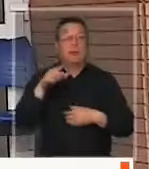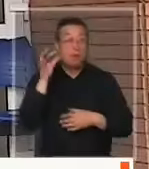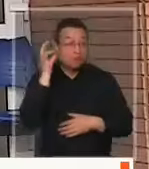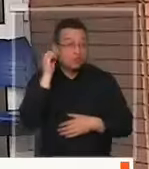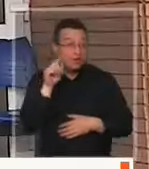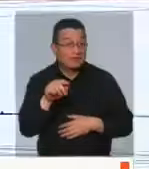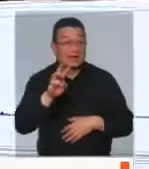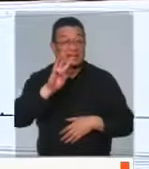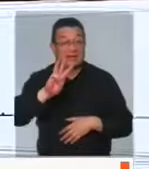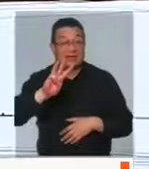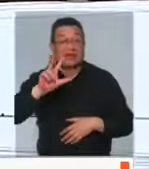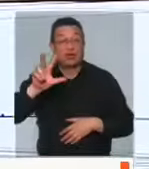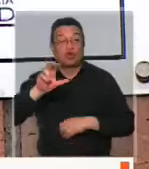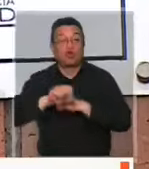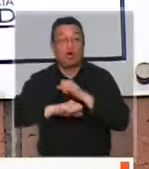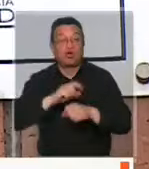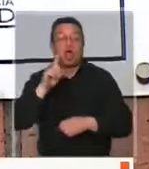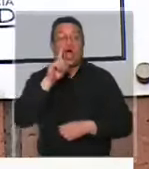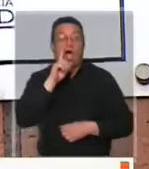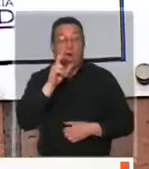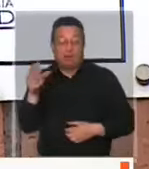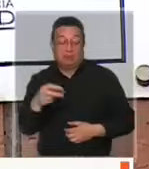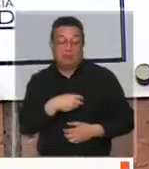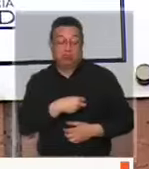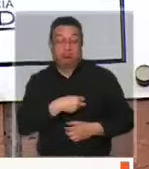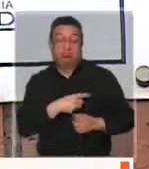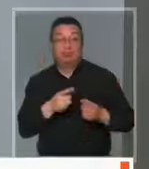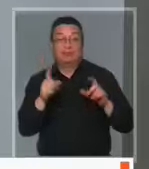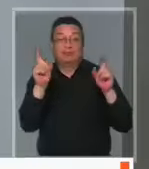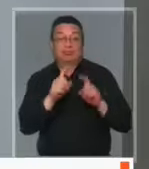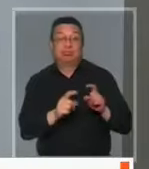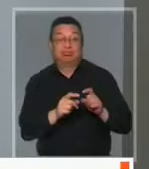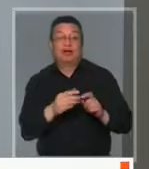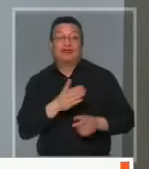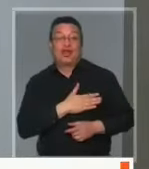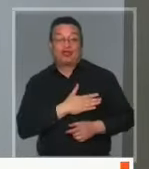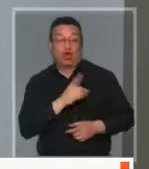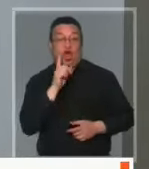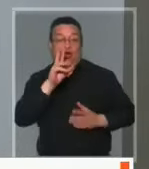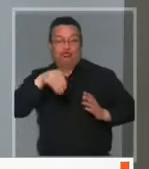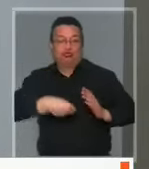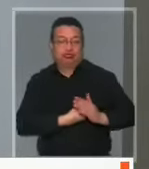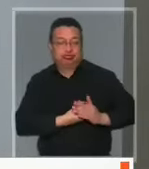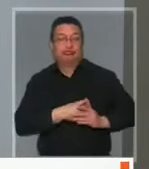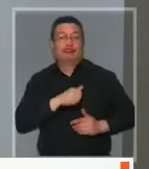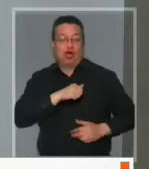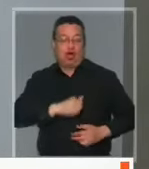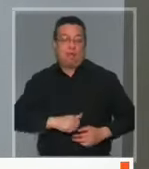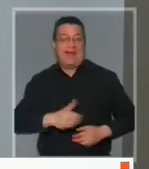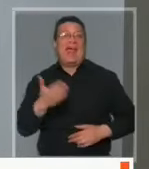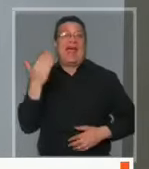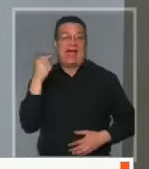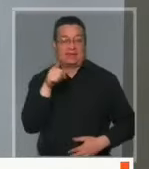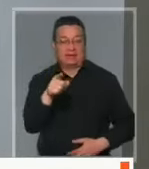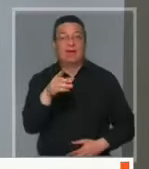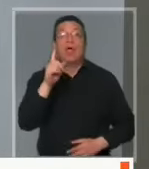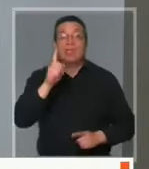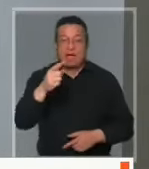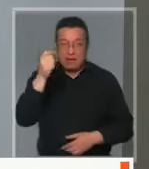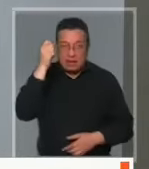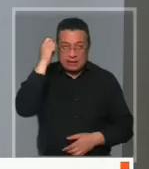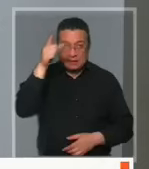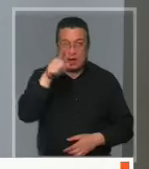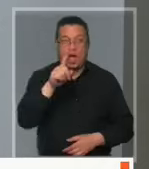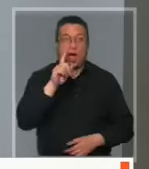38 años tenía un marcapasos, puede agravar la interacción. Lo primero que tiene que entender una persona que tiene un marcapasos, ¿cierto?, es que tiene